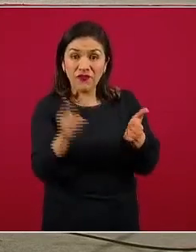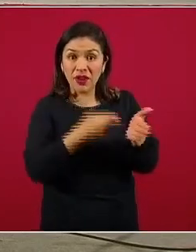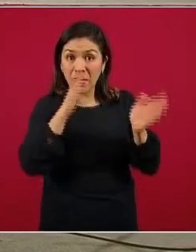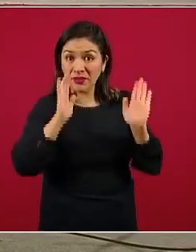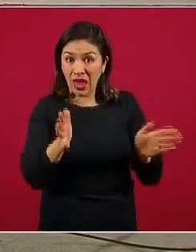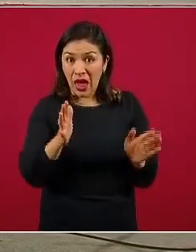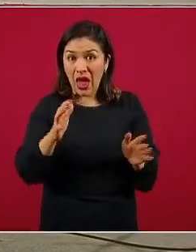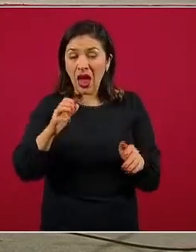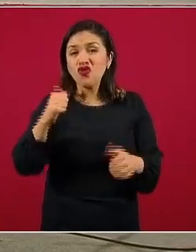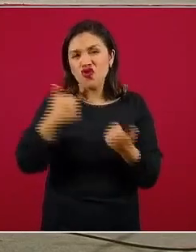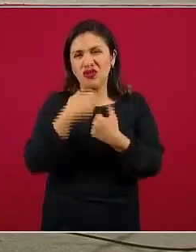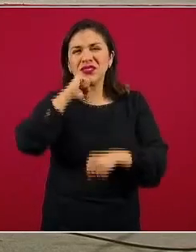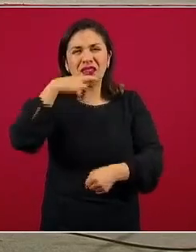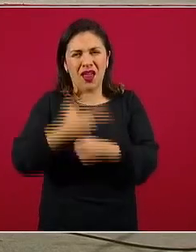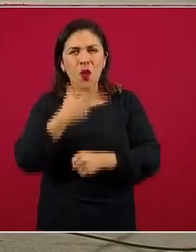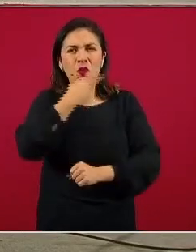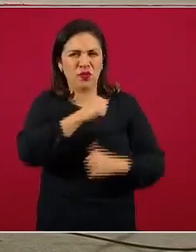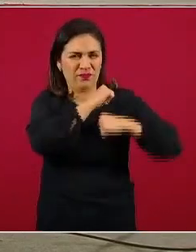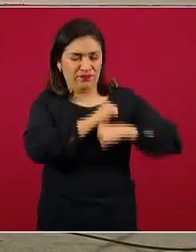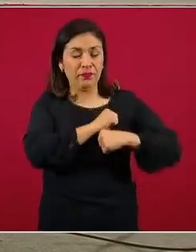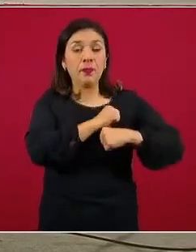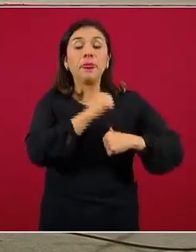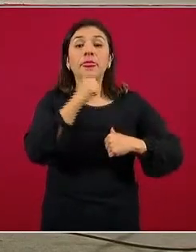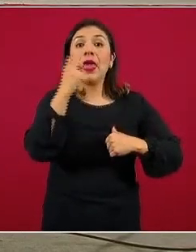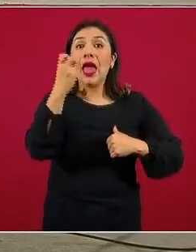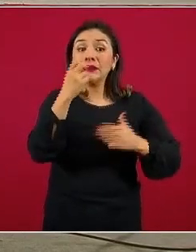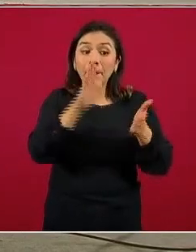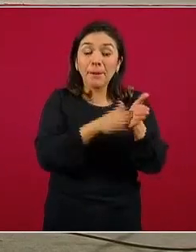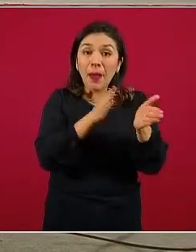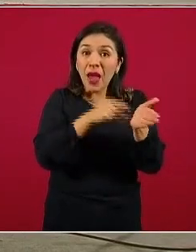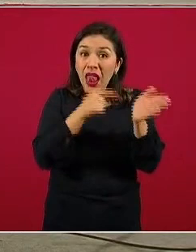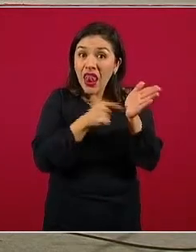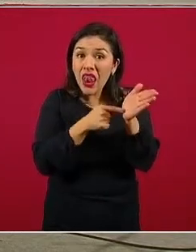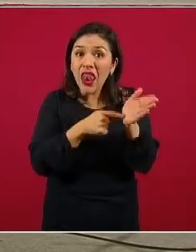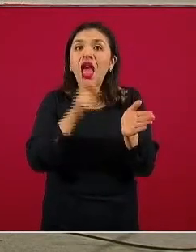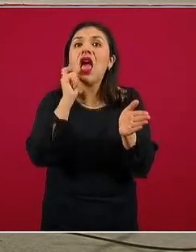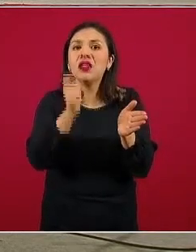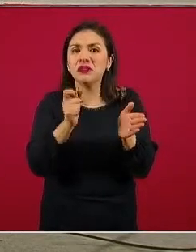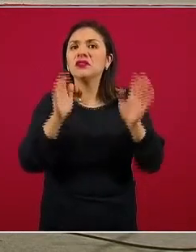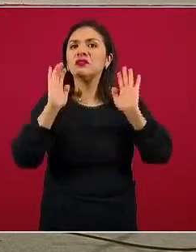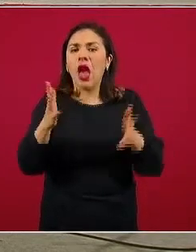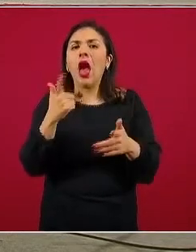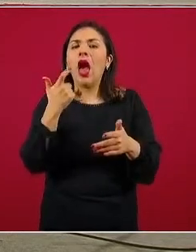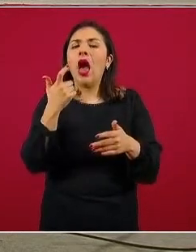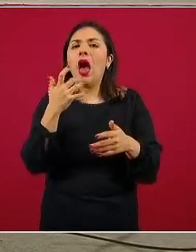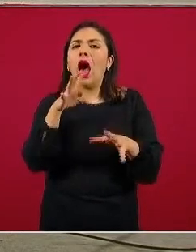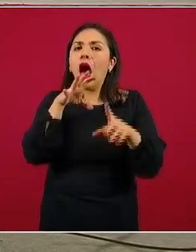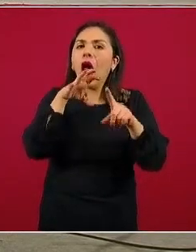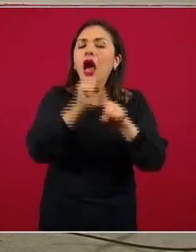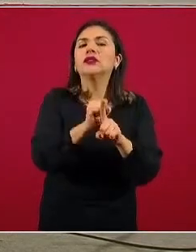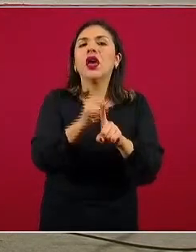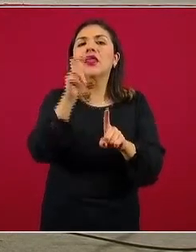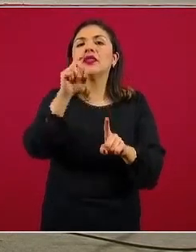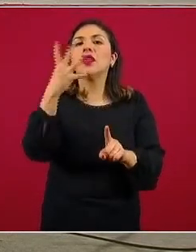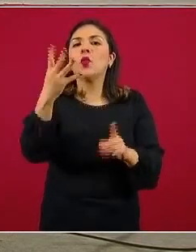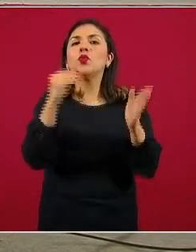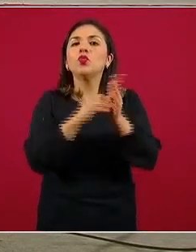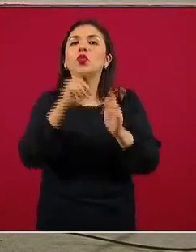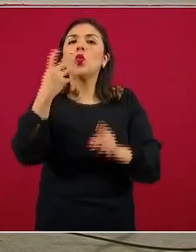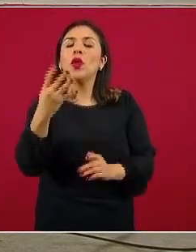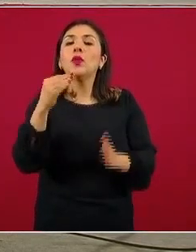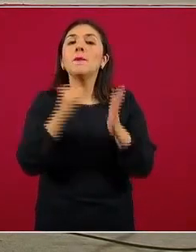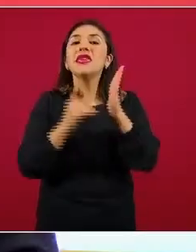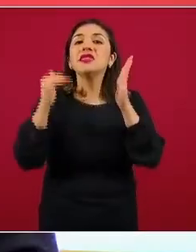firma el secretario, documento, es ya por un alcance de 34.4